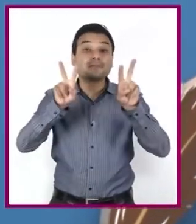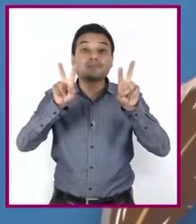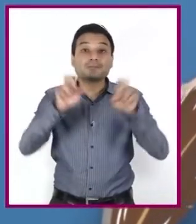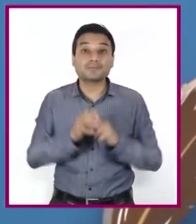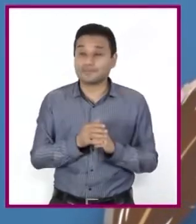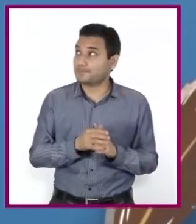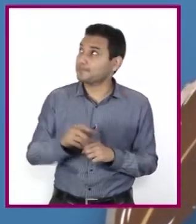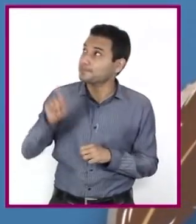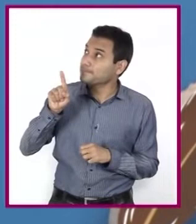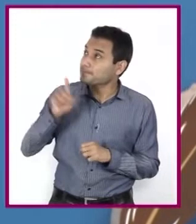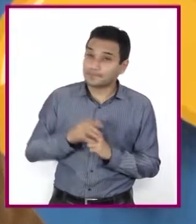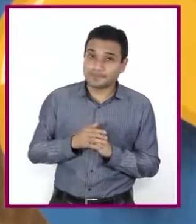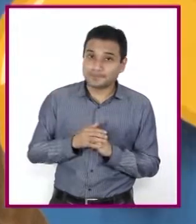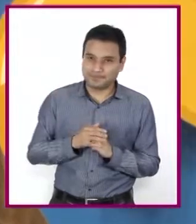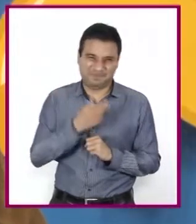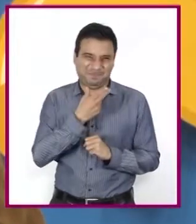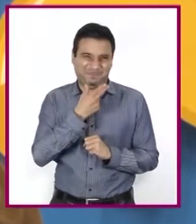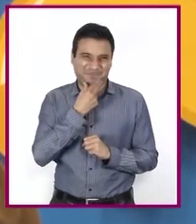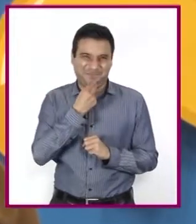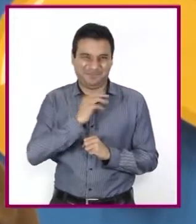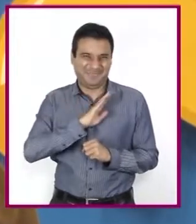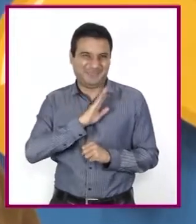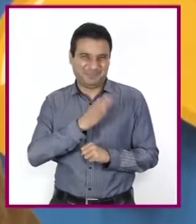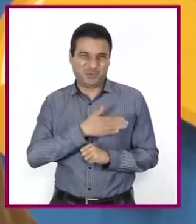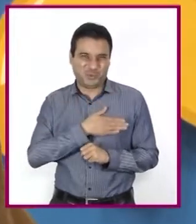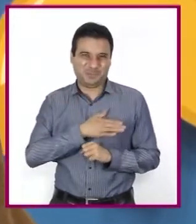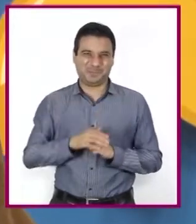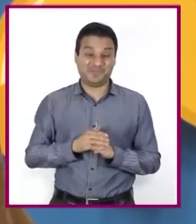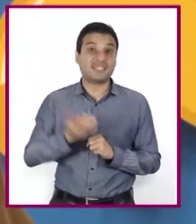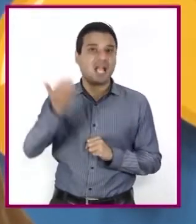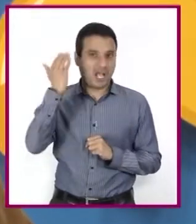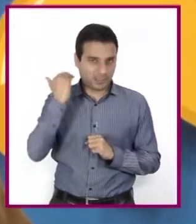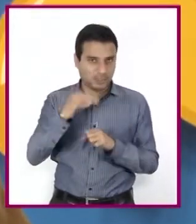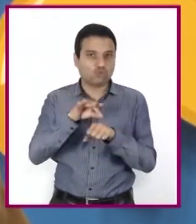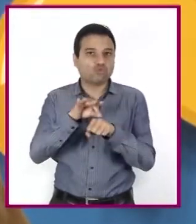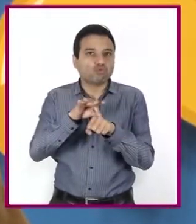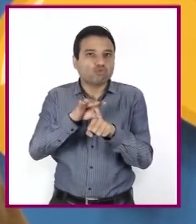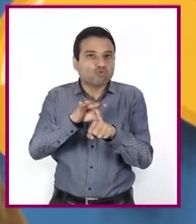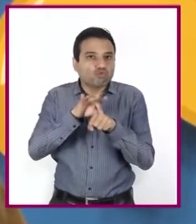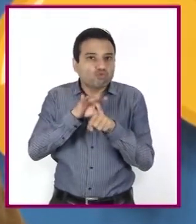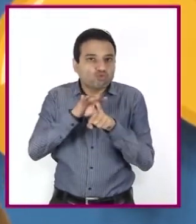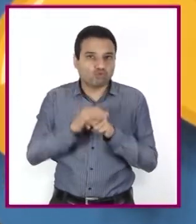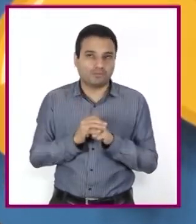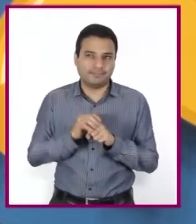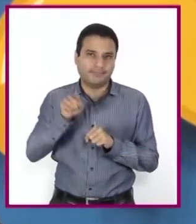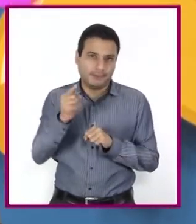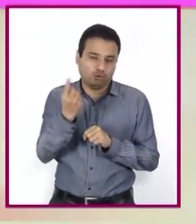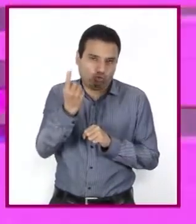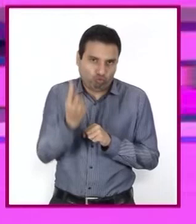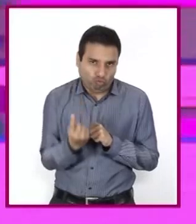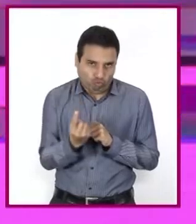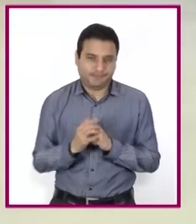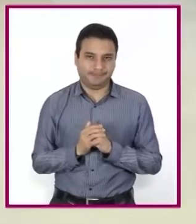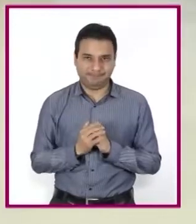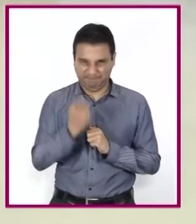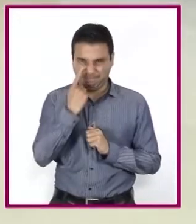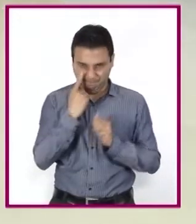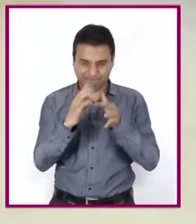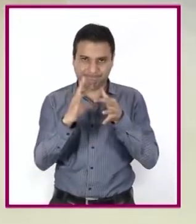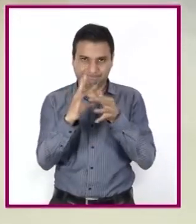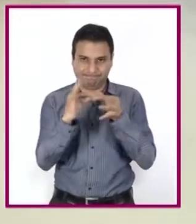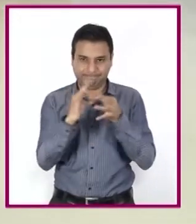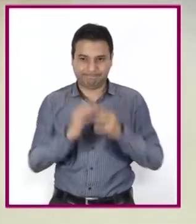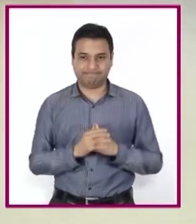español Ricardo Lezcano, quien vivió estos acontecimientos cuando era niño. Cuando se